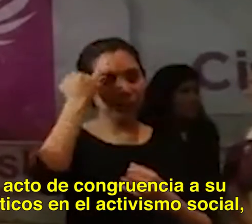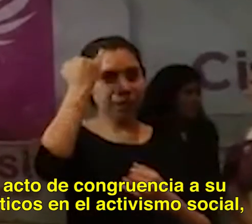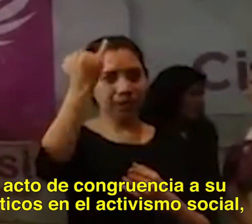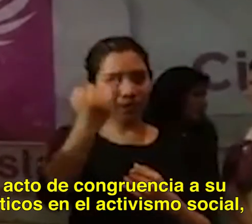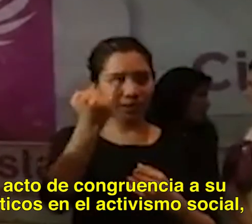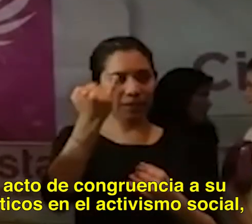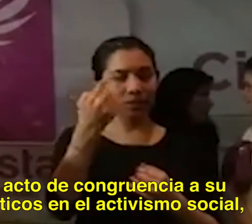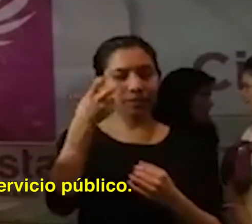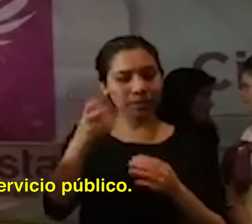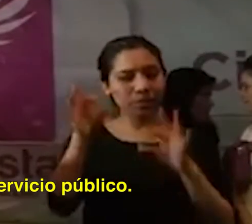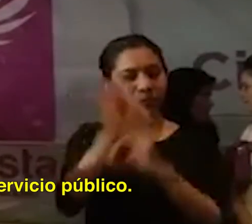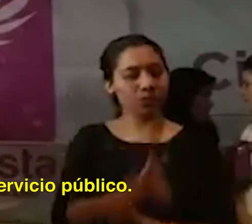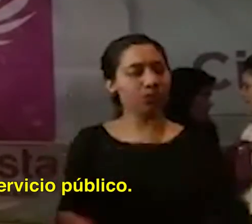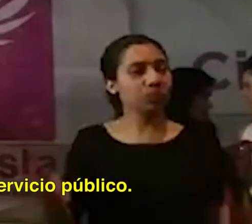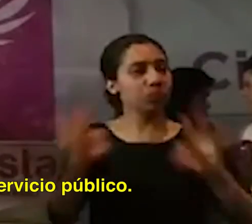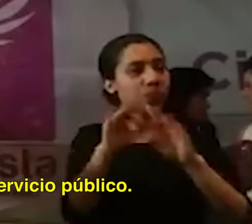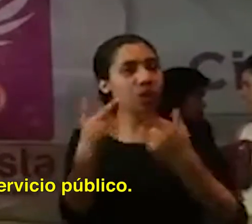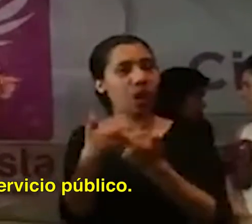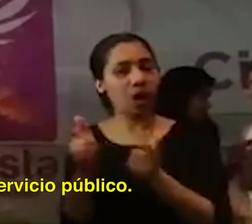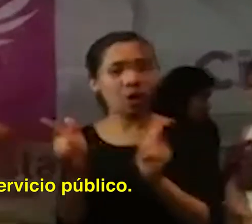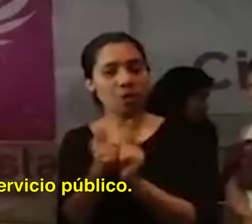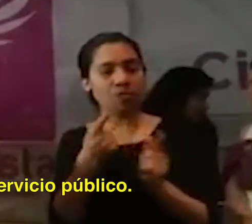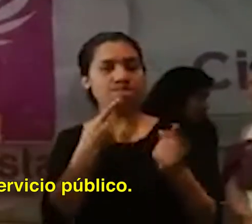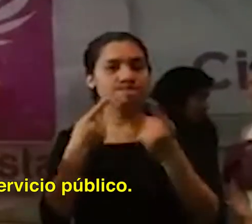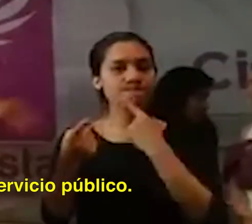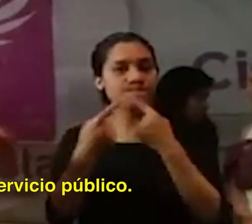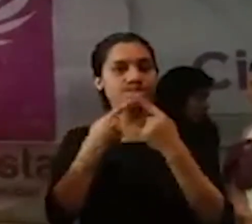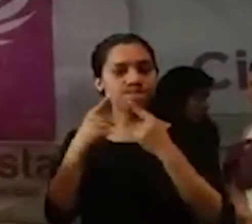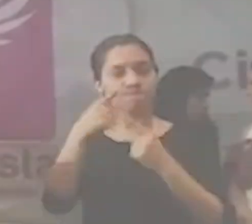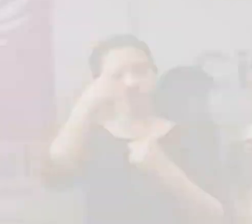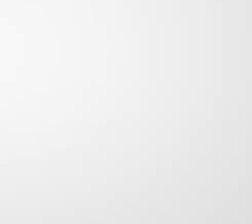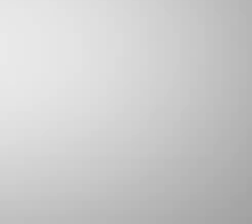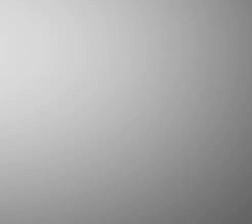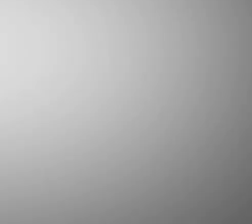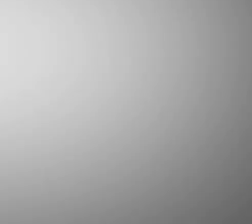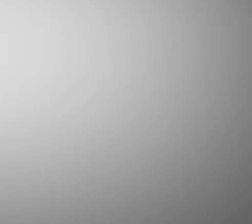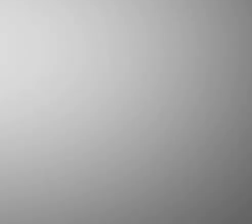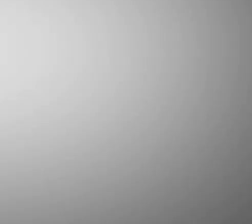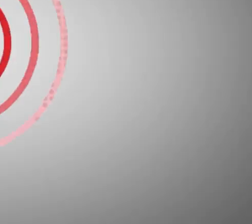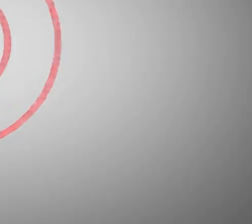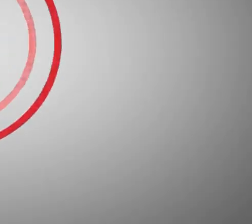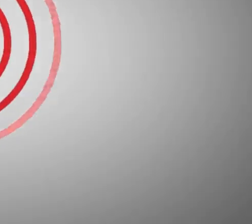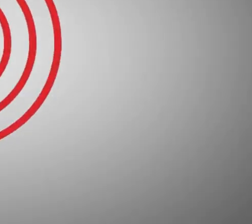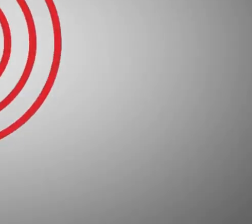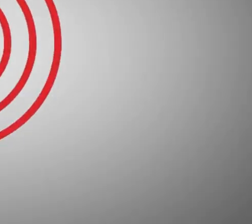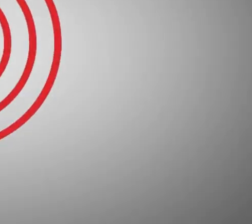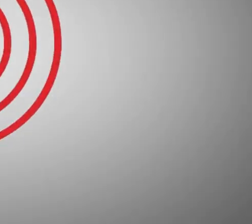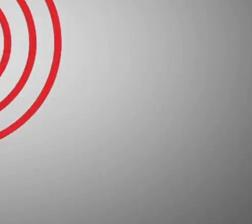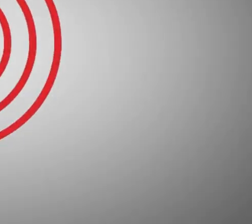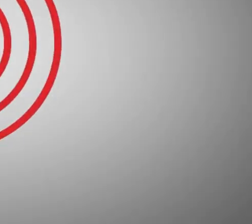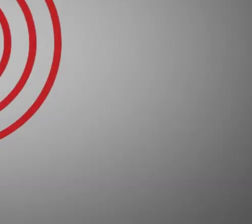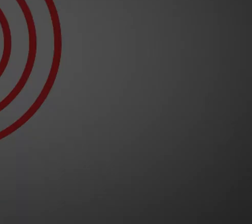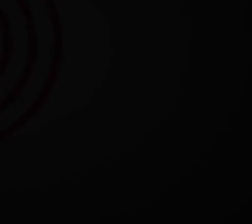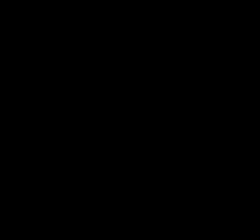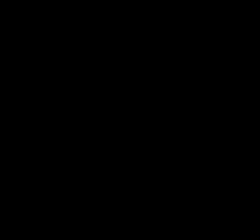en el activismo social, así como su paso por el servicio público. Notimex.